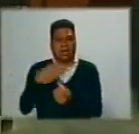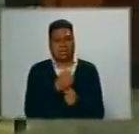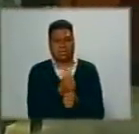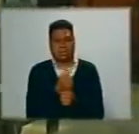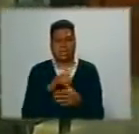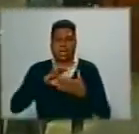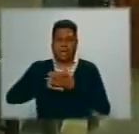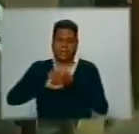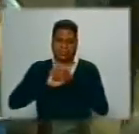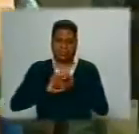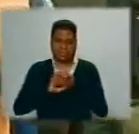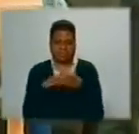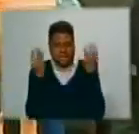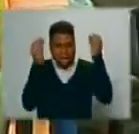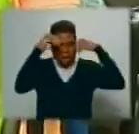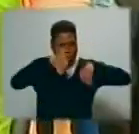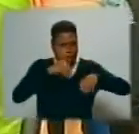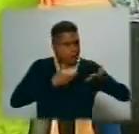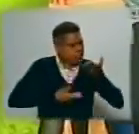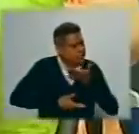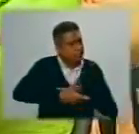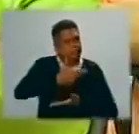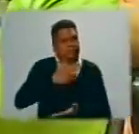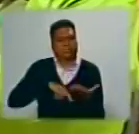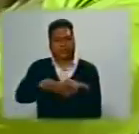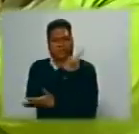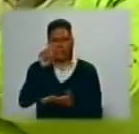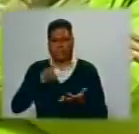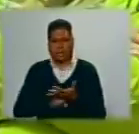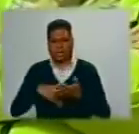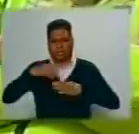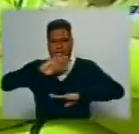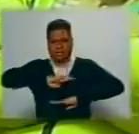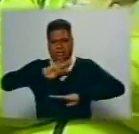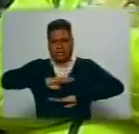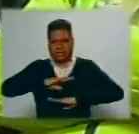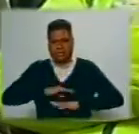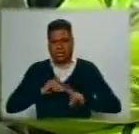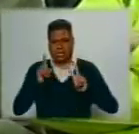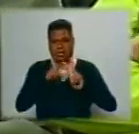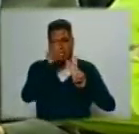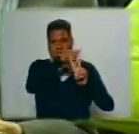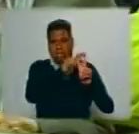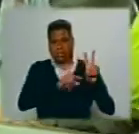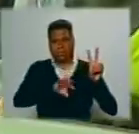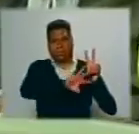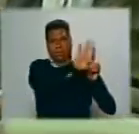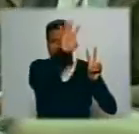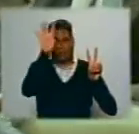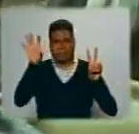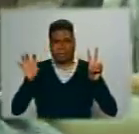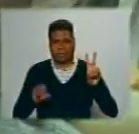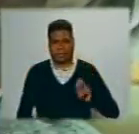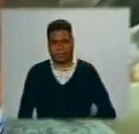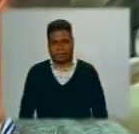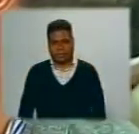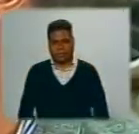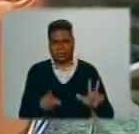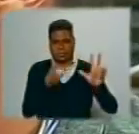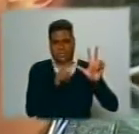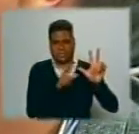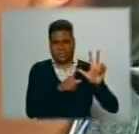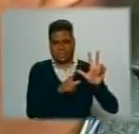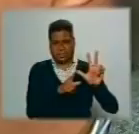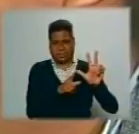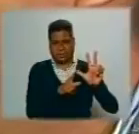amistosamente el arreglo práctico y satisfactorio para ambas repúblicas. Tercero, rechazar